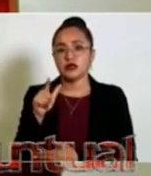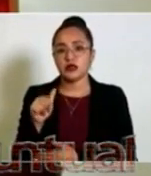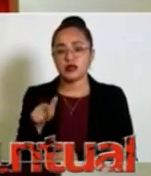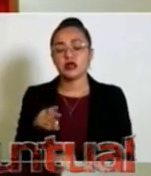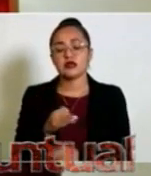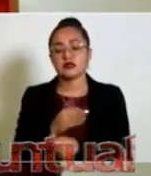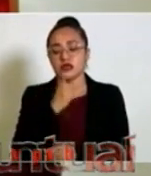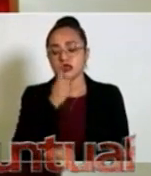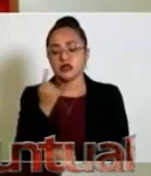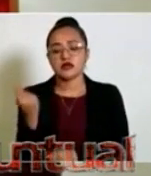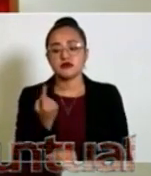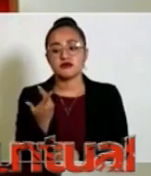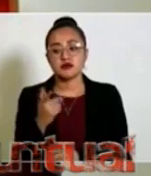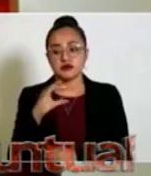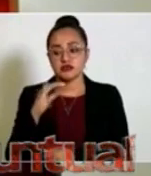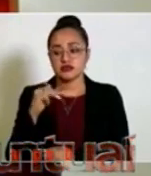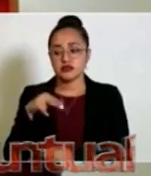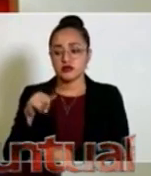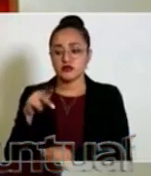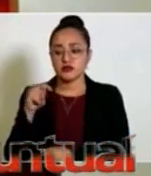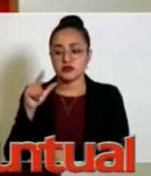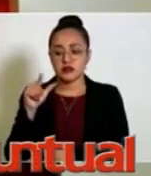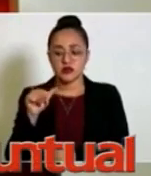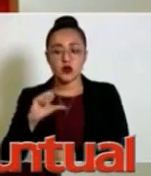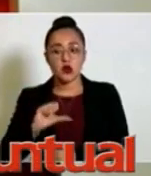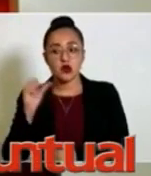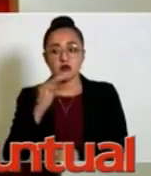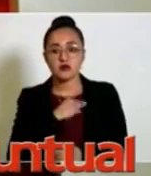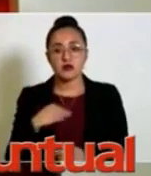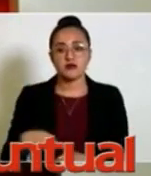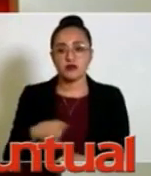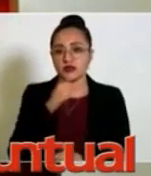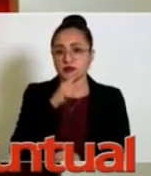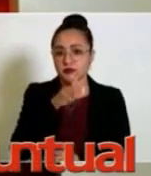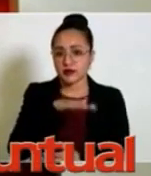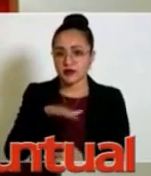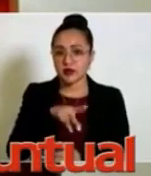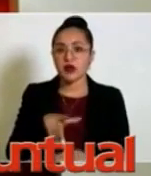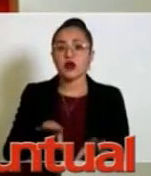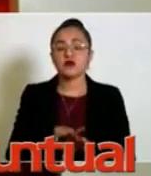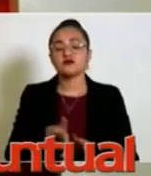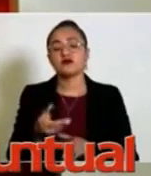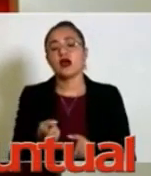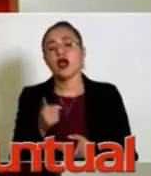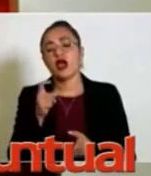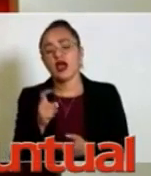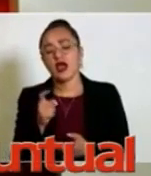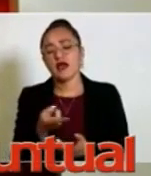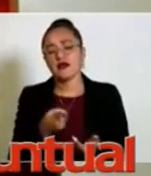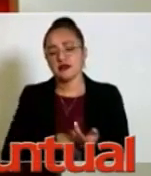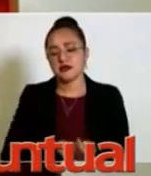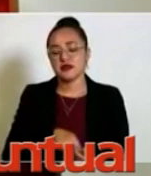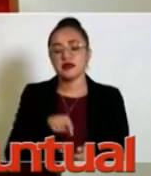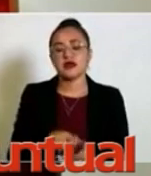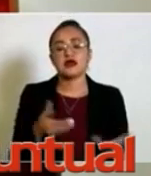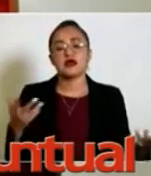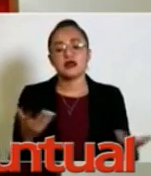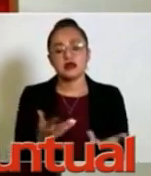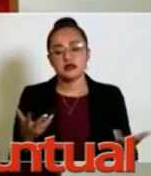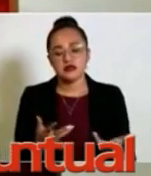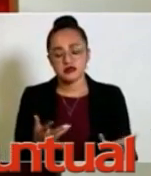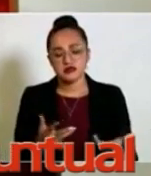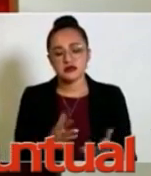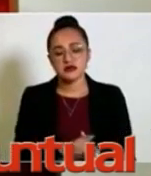que comentar que en Chignautla, al igual que en otros municipios de la entidad, el manejo del servicio de agua potable se ha